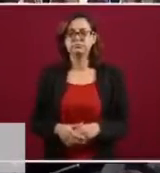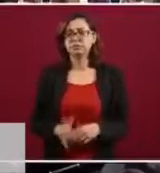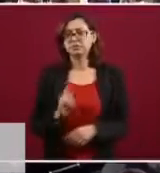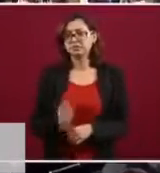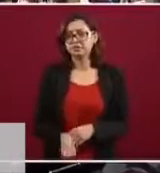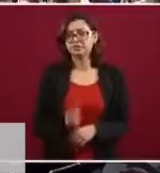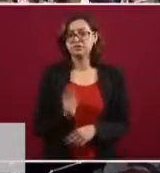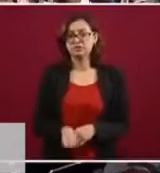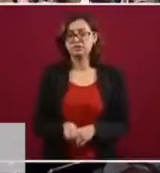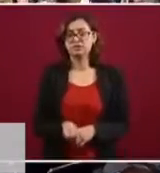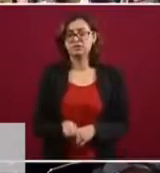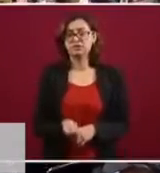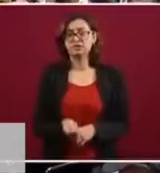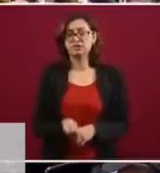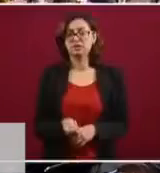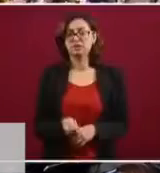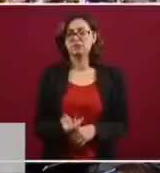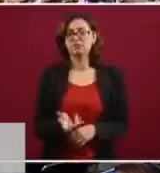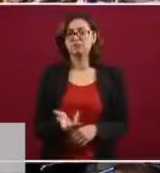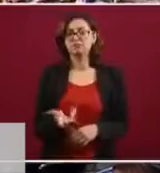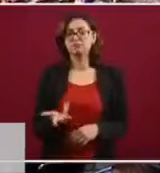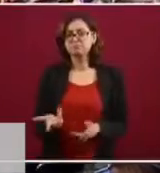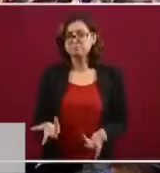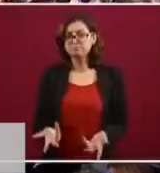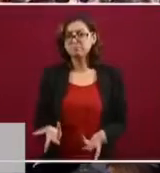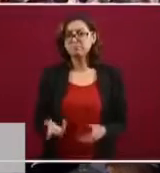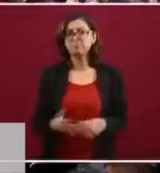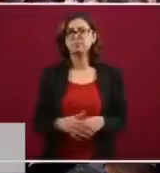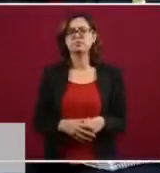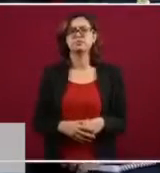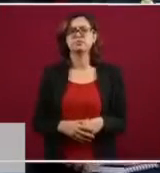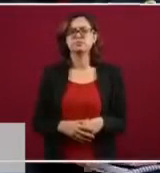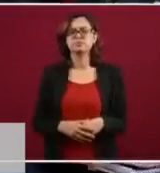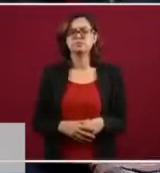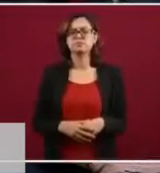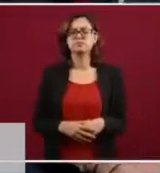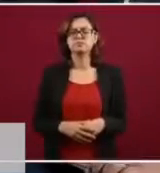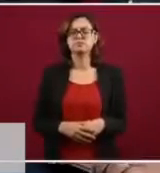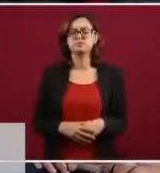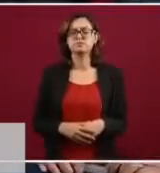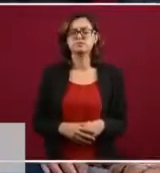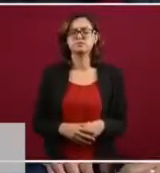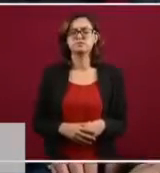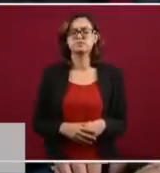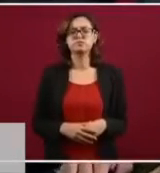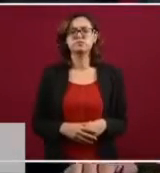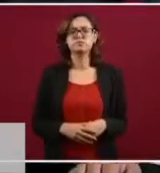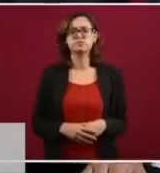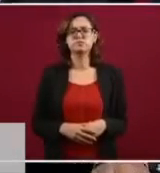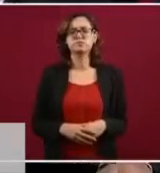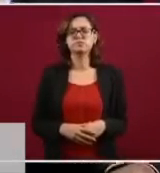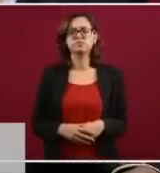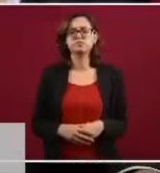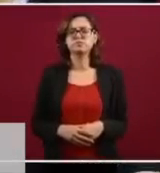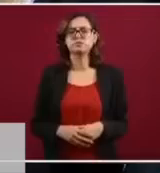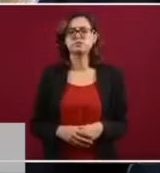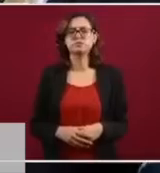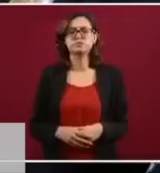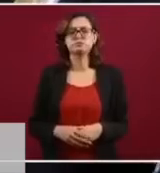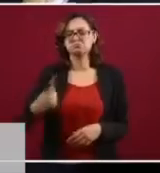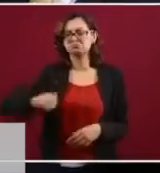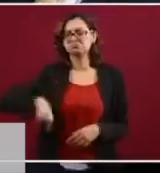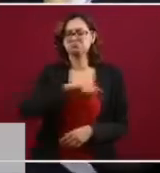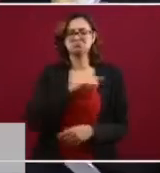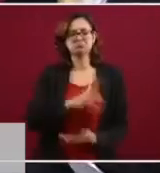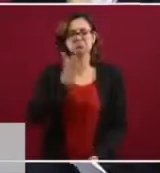la Secretaría de la Defensa Nacional, la Policía Federal y Protección Civil con las policías estatales para garantizar la seguridad y la paz en